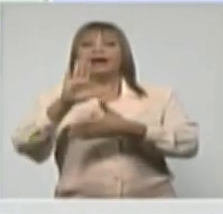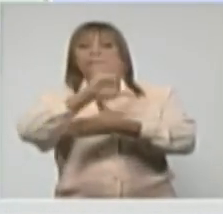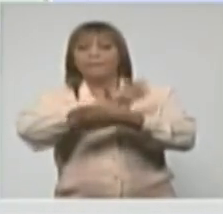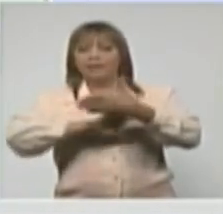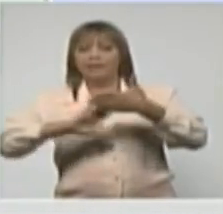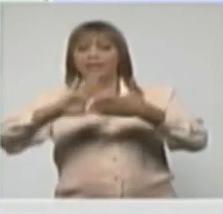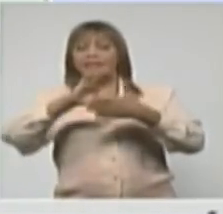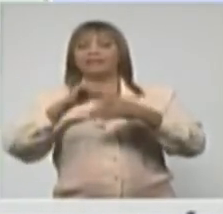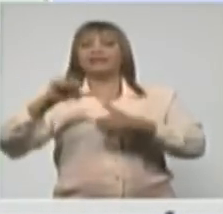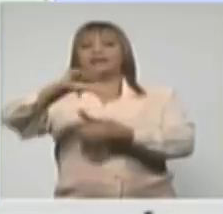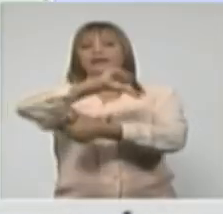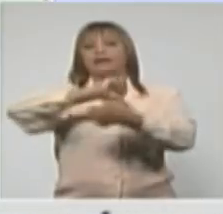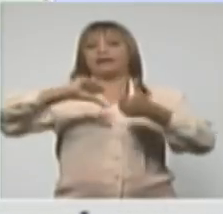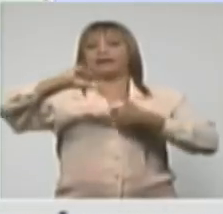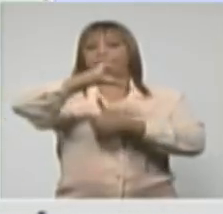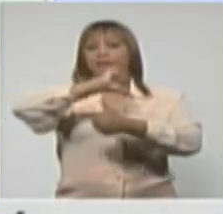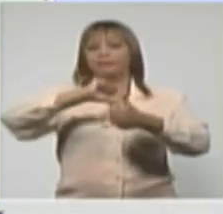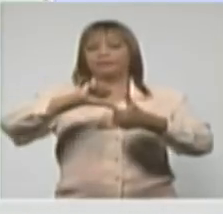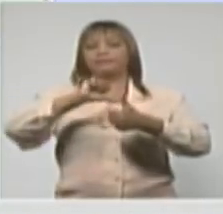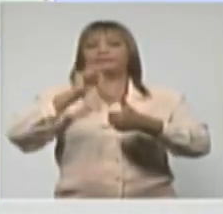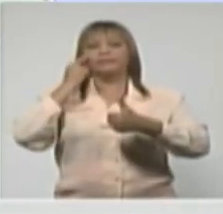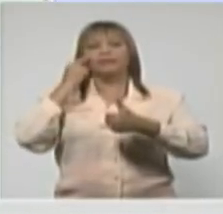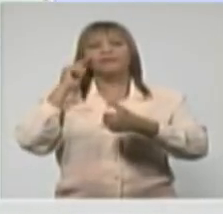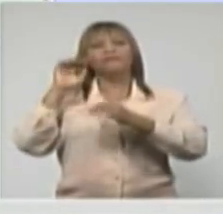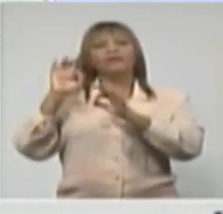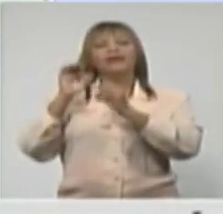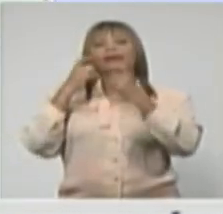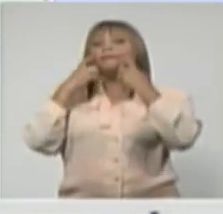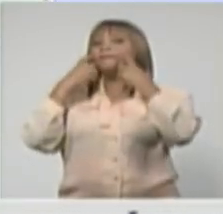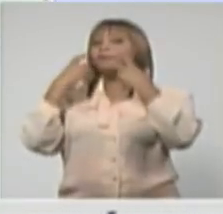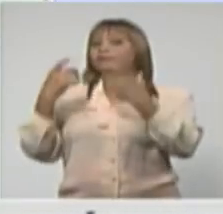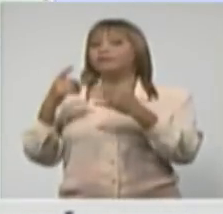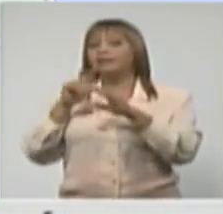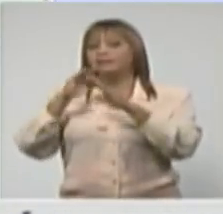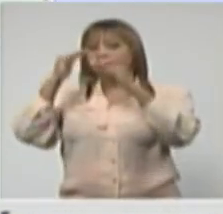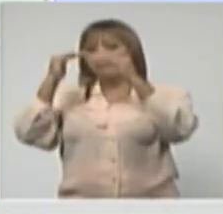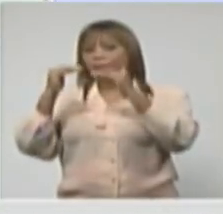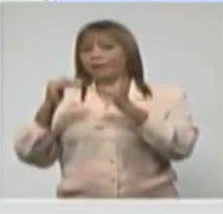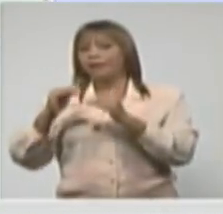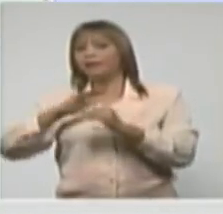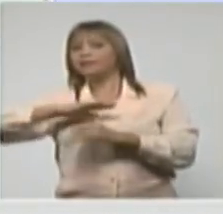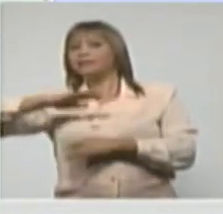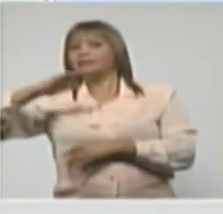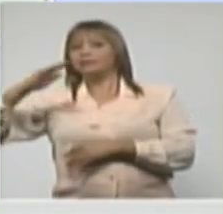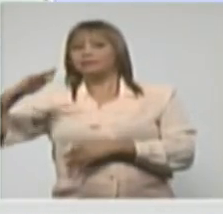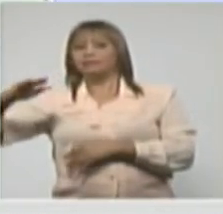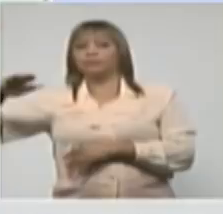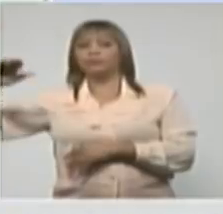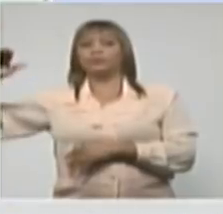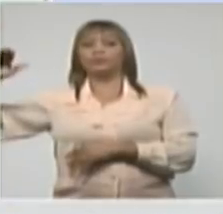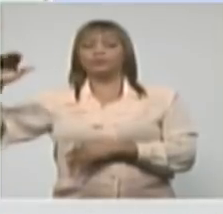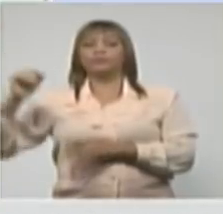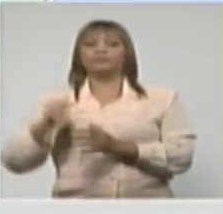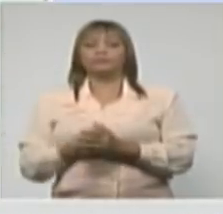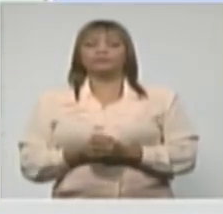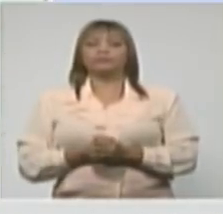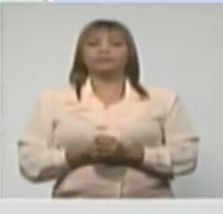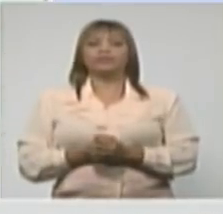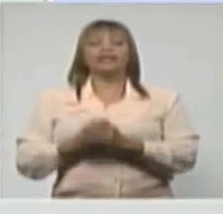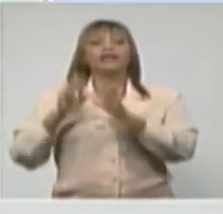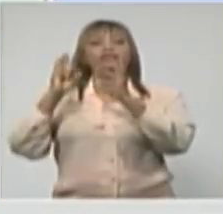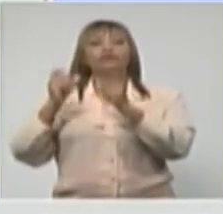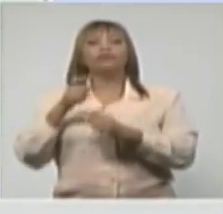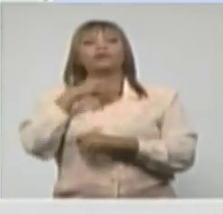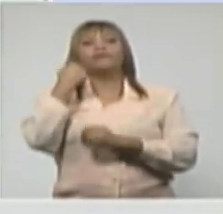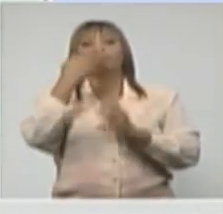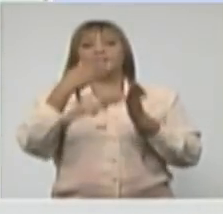Caribe, que des en cuenta la importancia que ha tenido desde el punto de vista del número de fallecidos que han